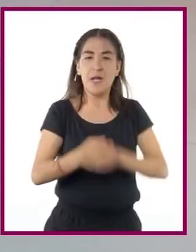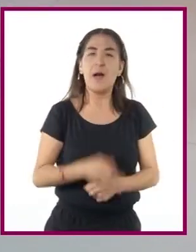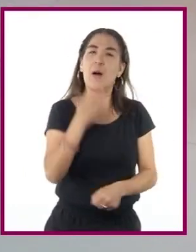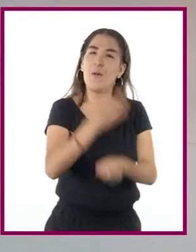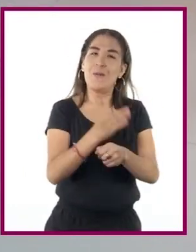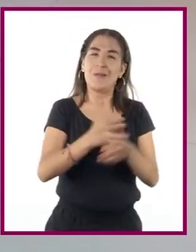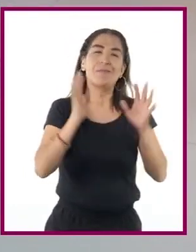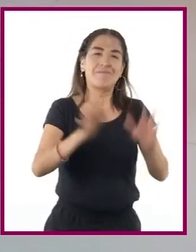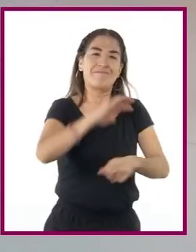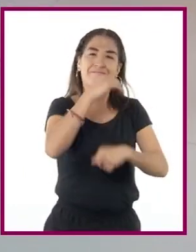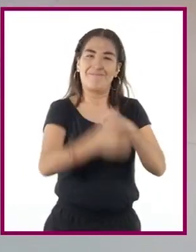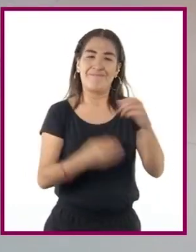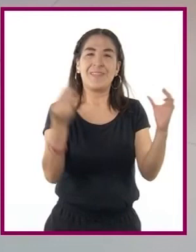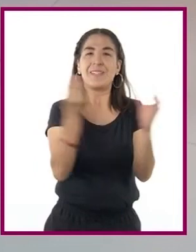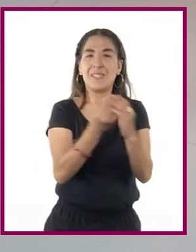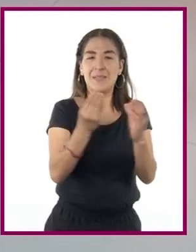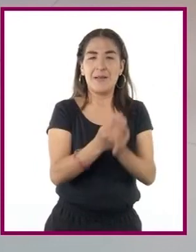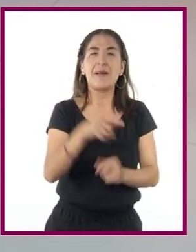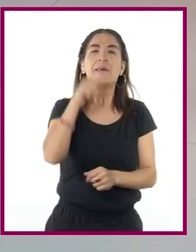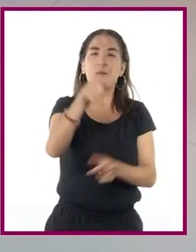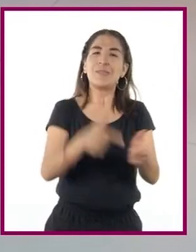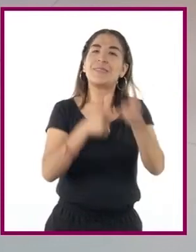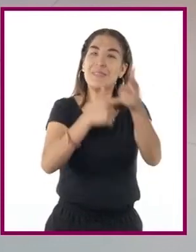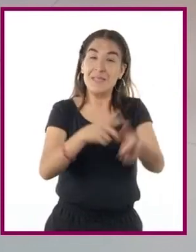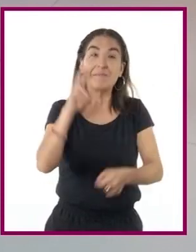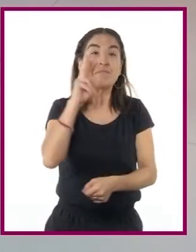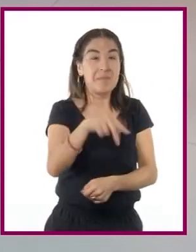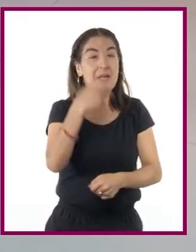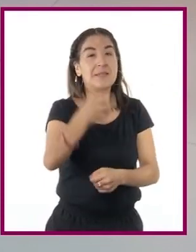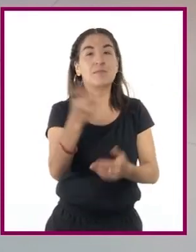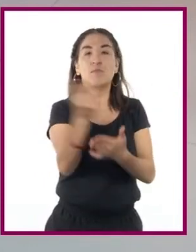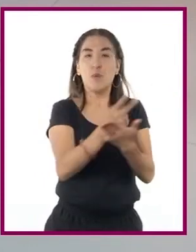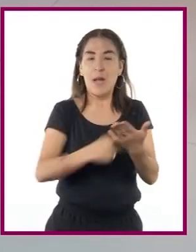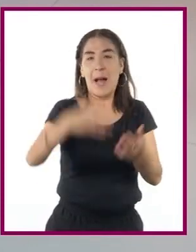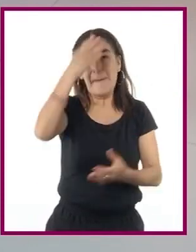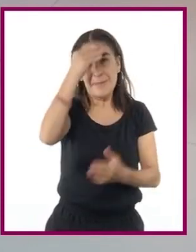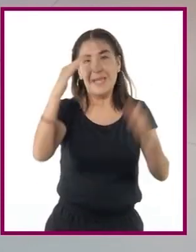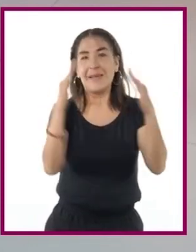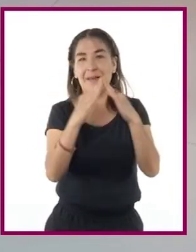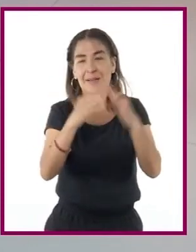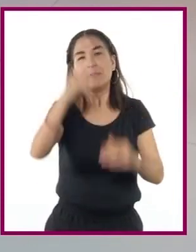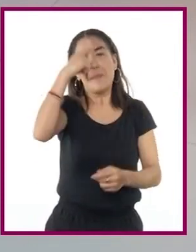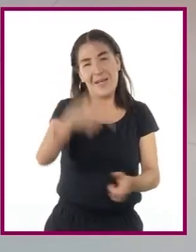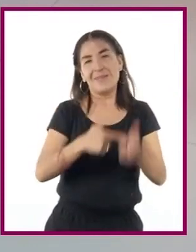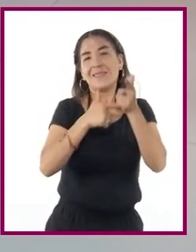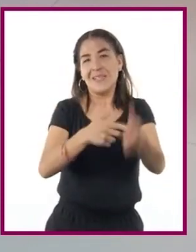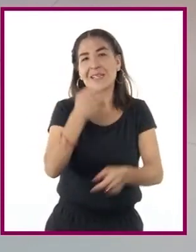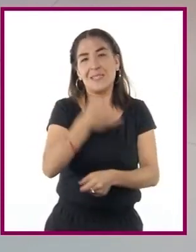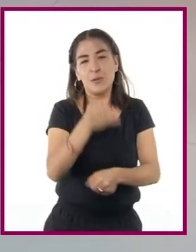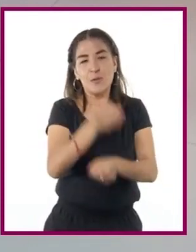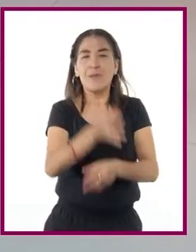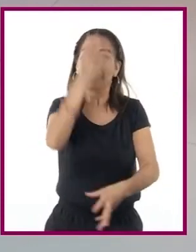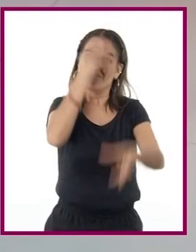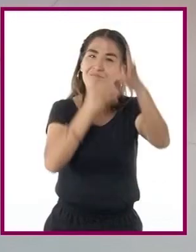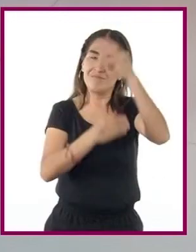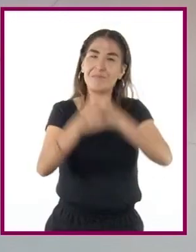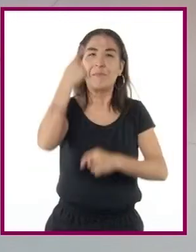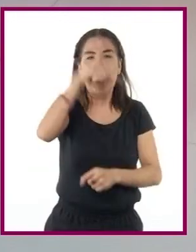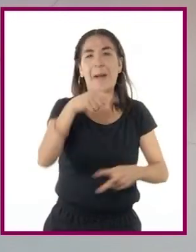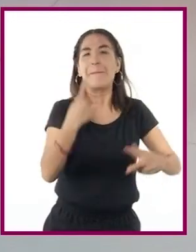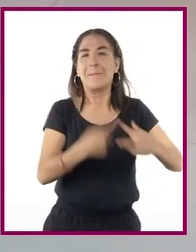llegado al final de la sesión. Les invito a no perderse los programas de Aprende en Casa para continuar en este camino del aprendizaje